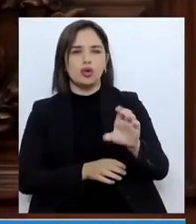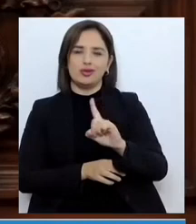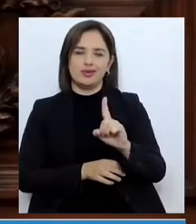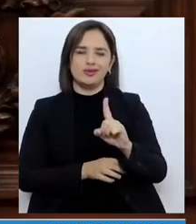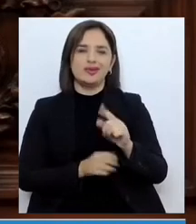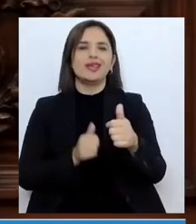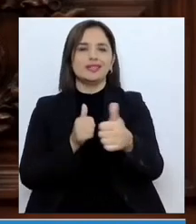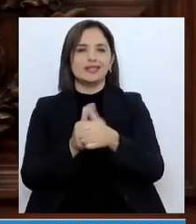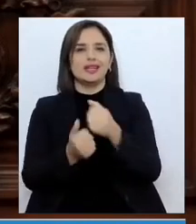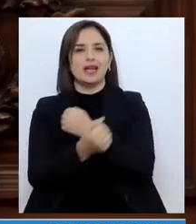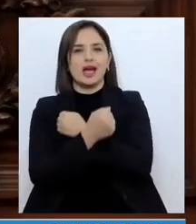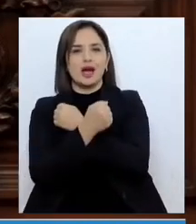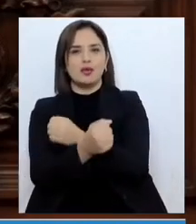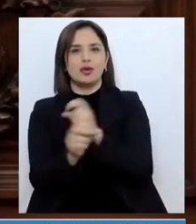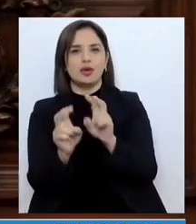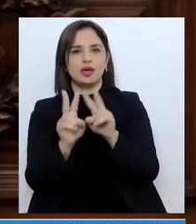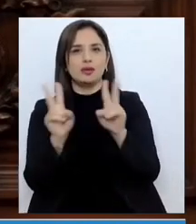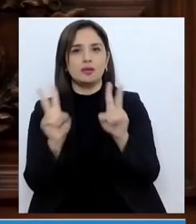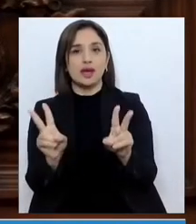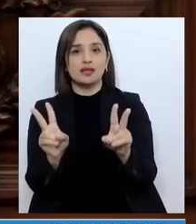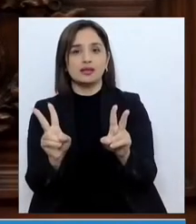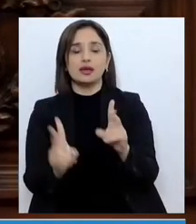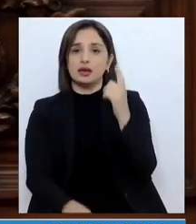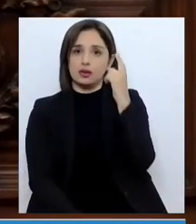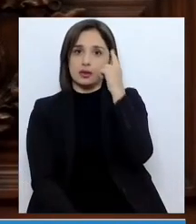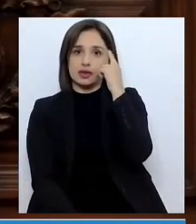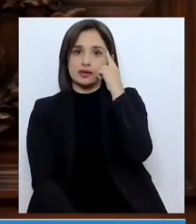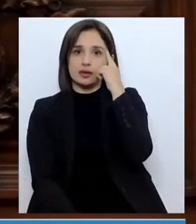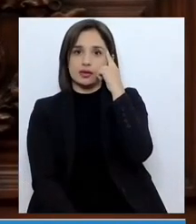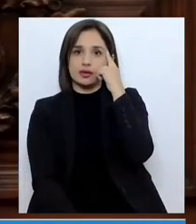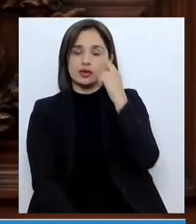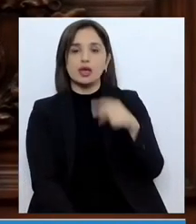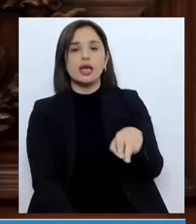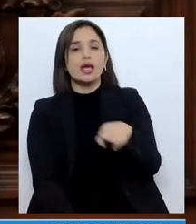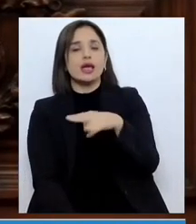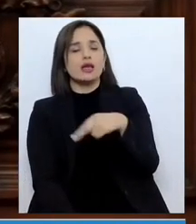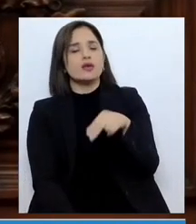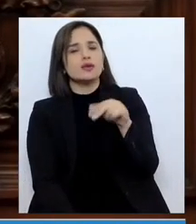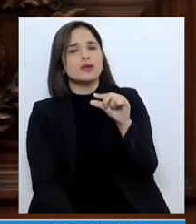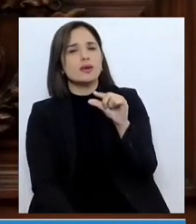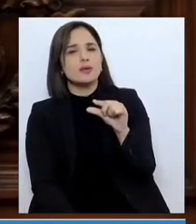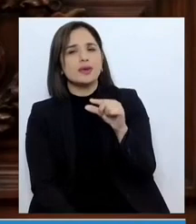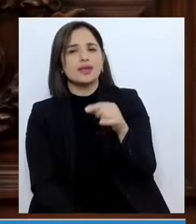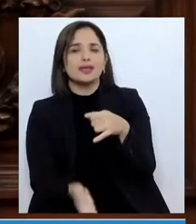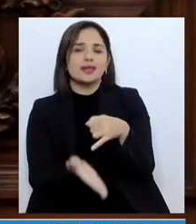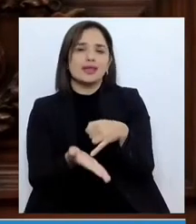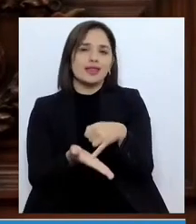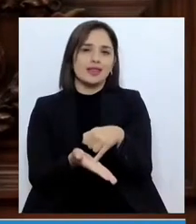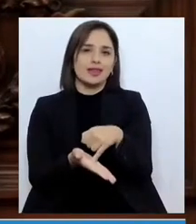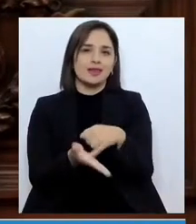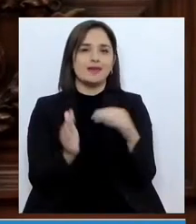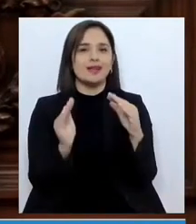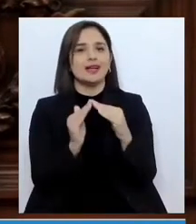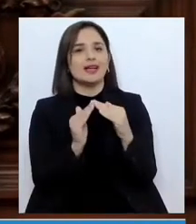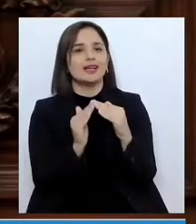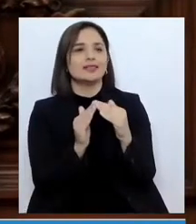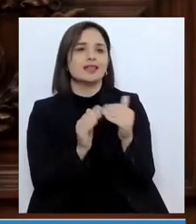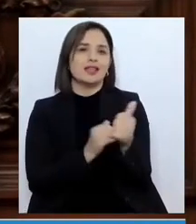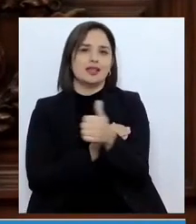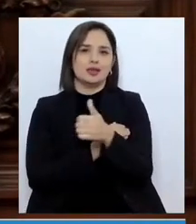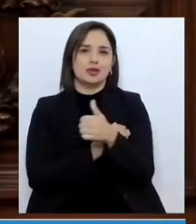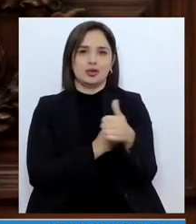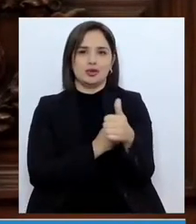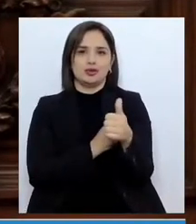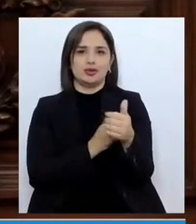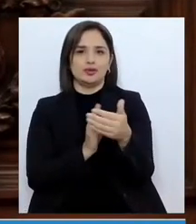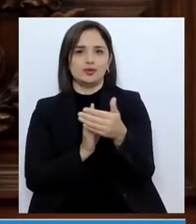paz. Pensemos en nuestra pequeña y frágil casa común, la que nos